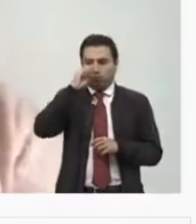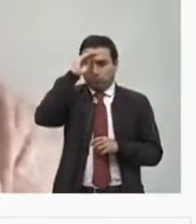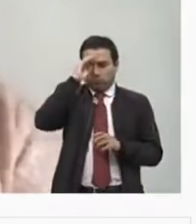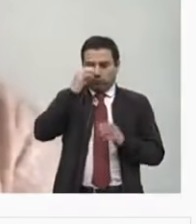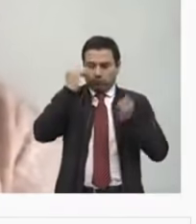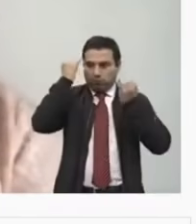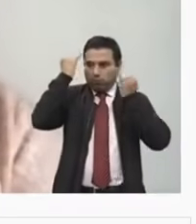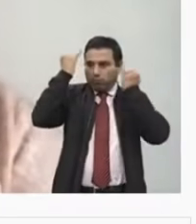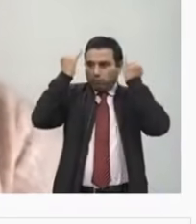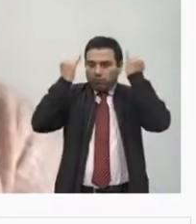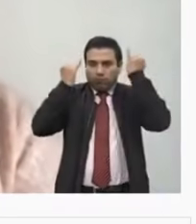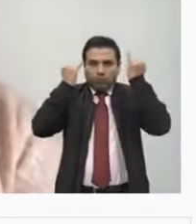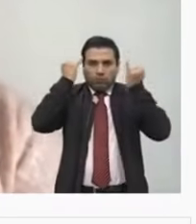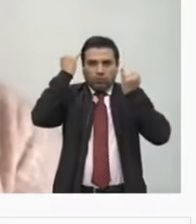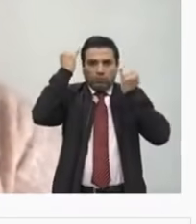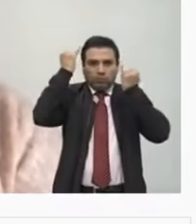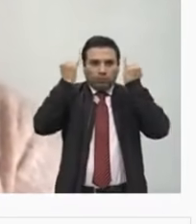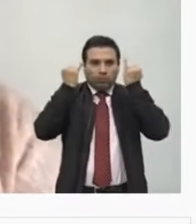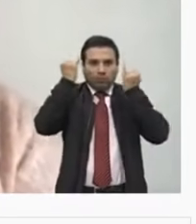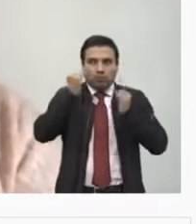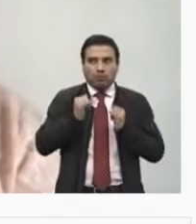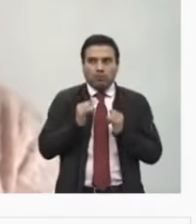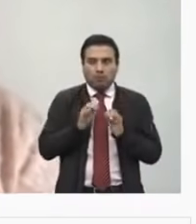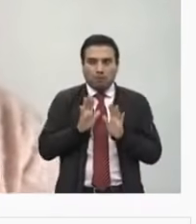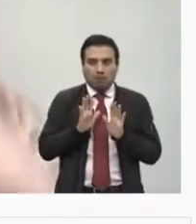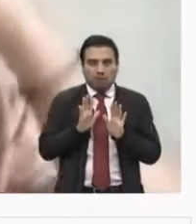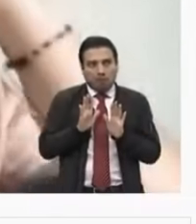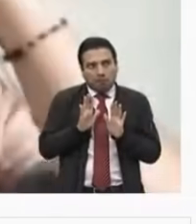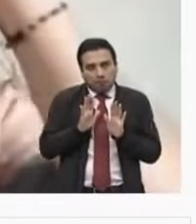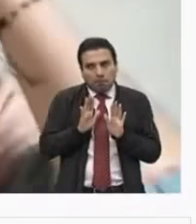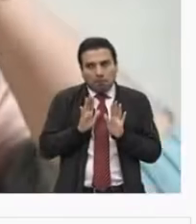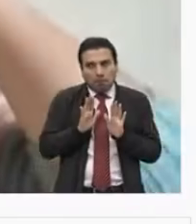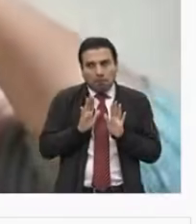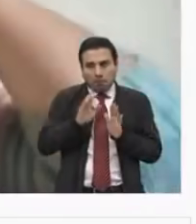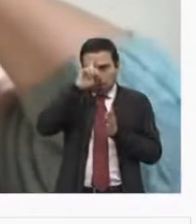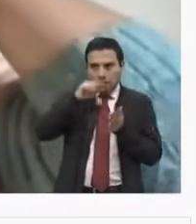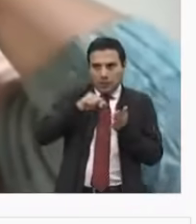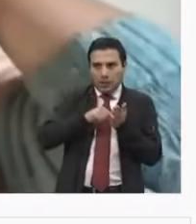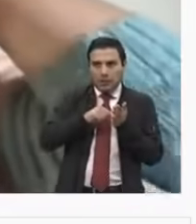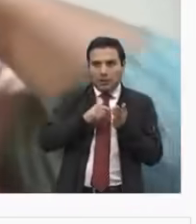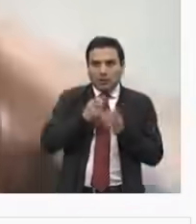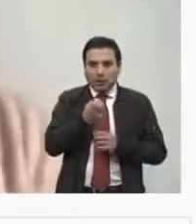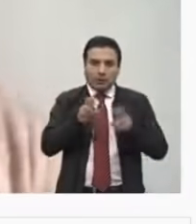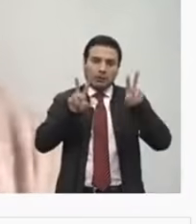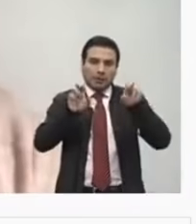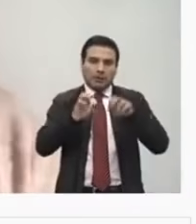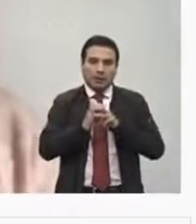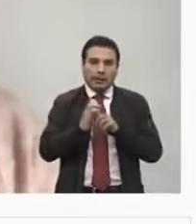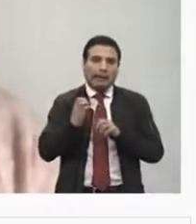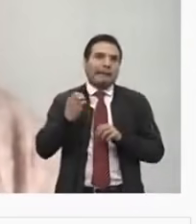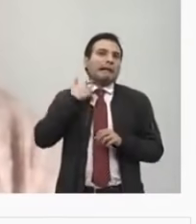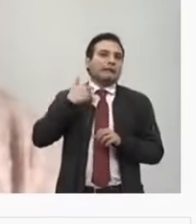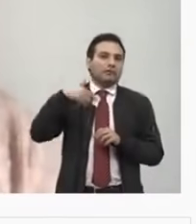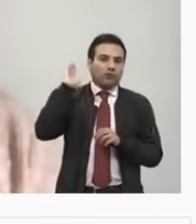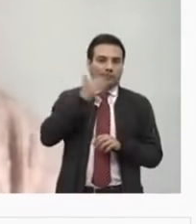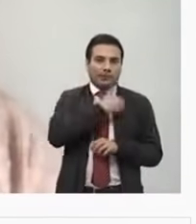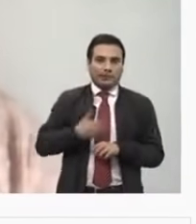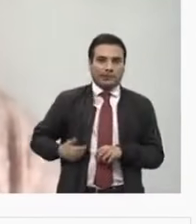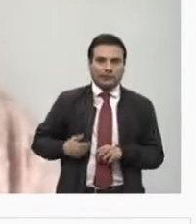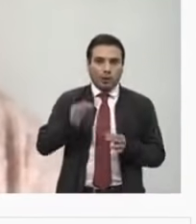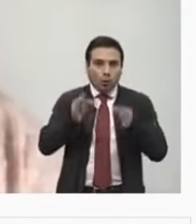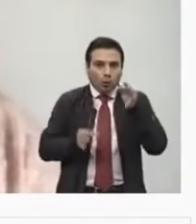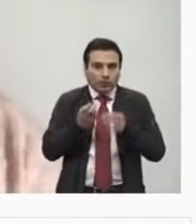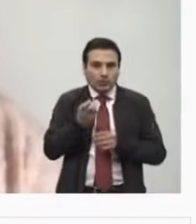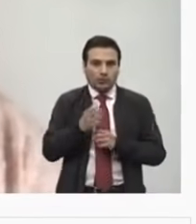que que nos han implantado muy específica sobre los expresidentes y al final